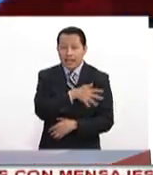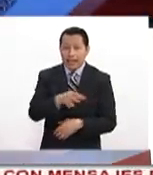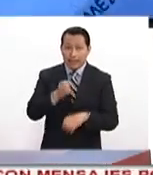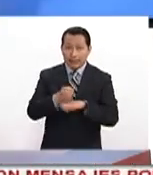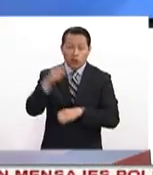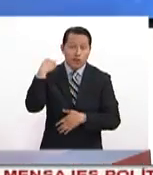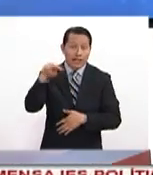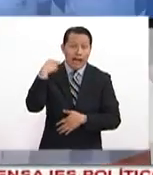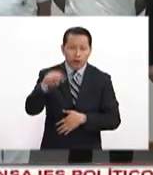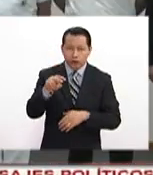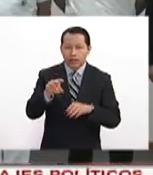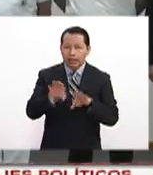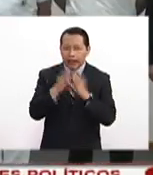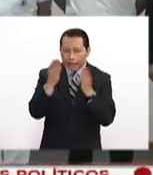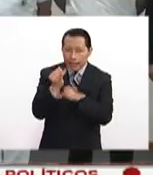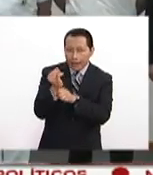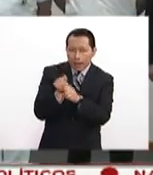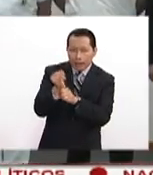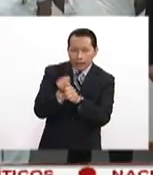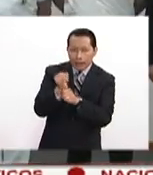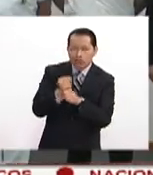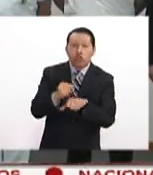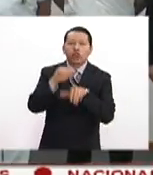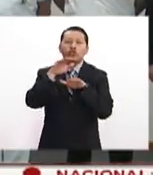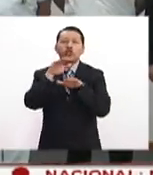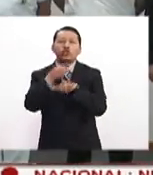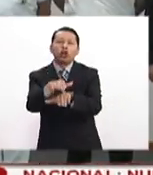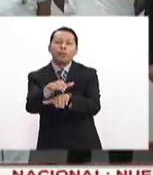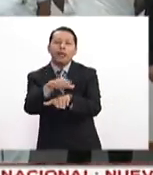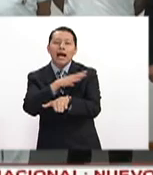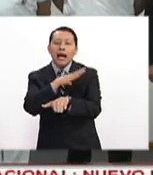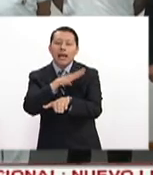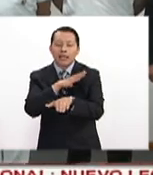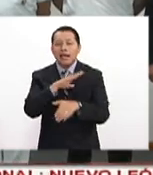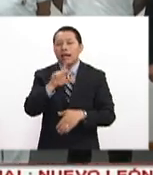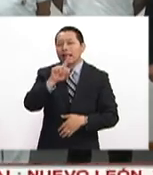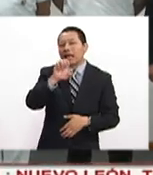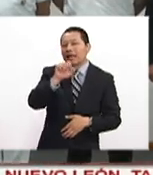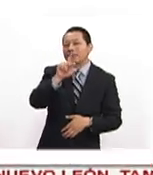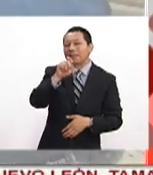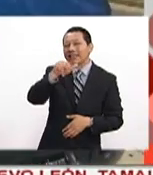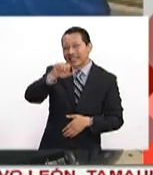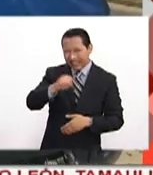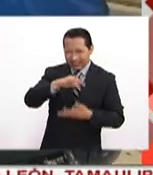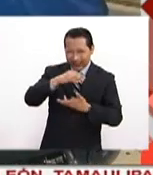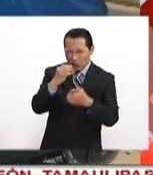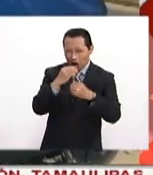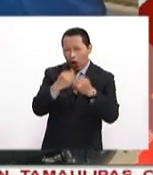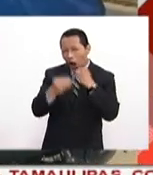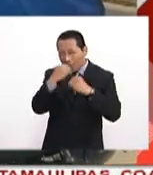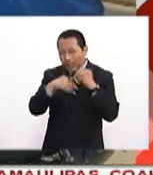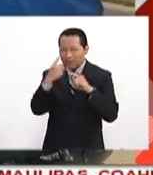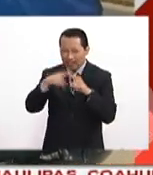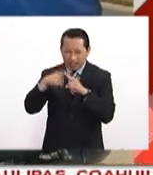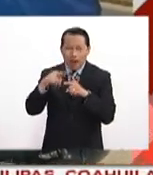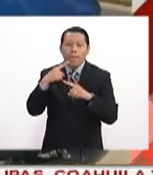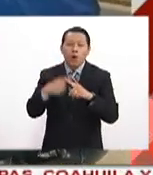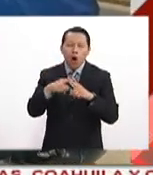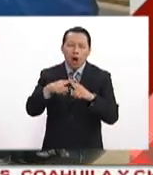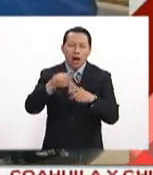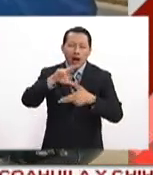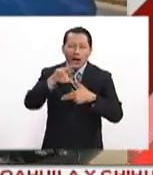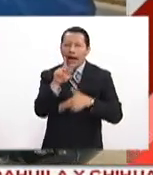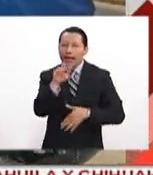Estado de Veracruz abrió una carpeta de investigación en relación a la entrega de despensas a damnificados por el paso del huracán Katia por parte